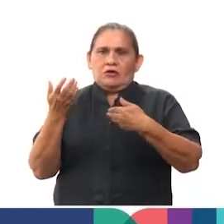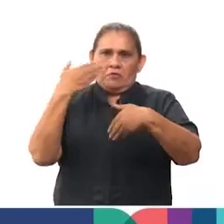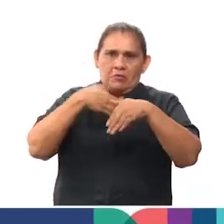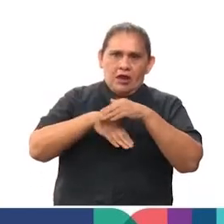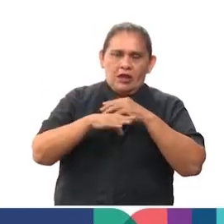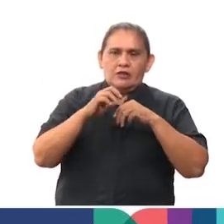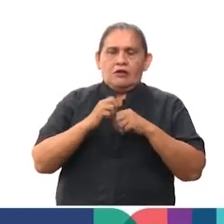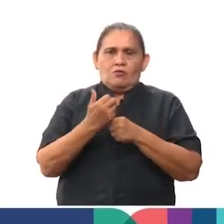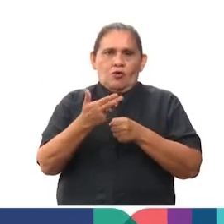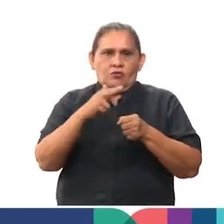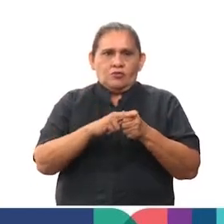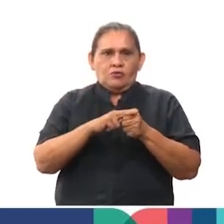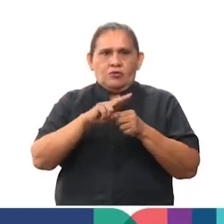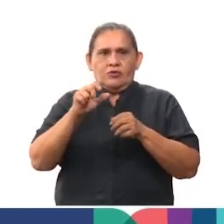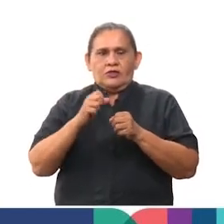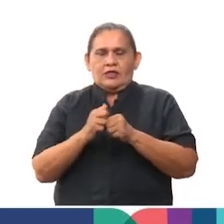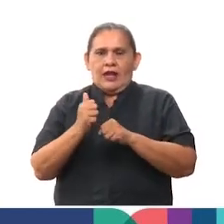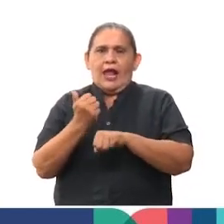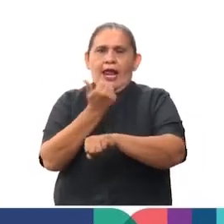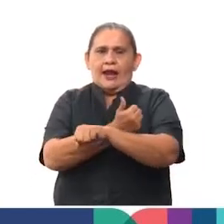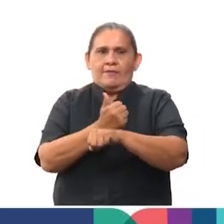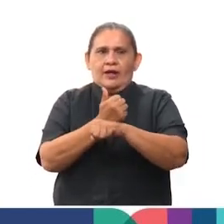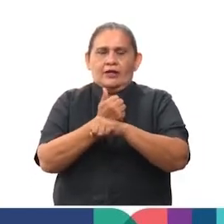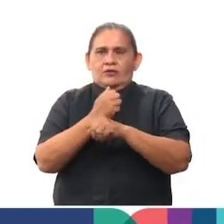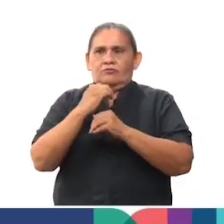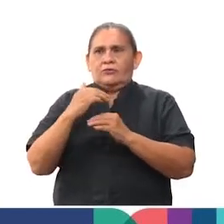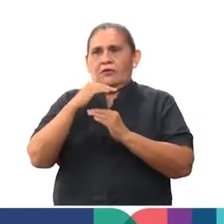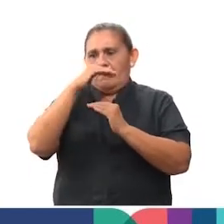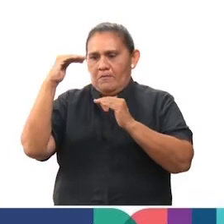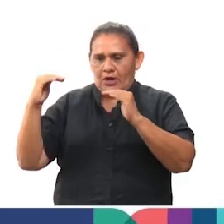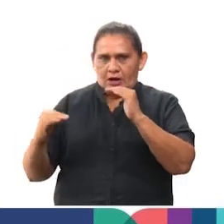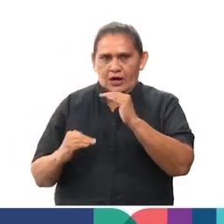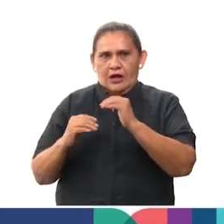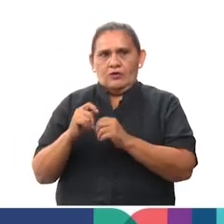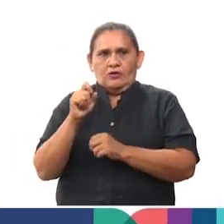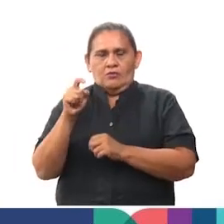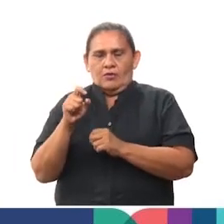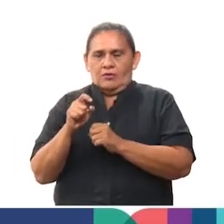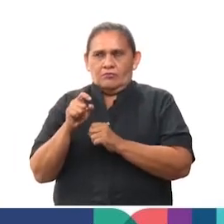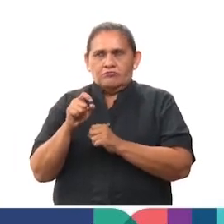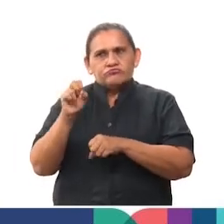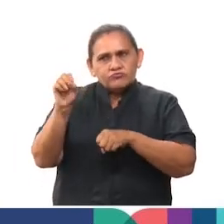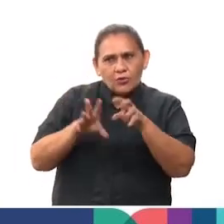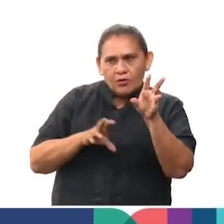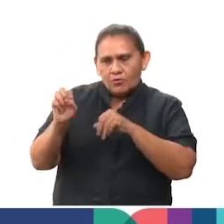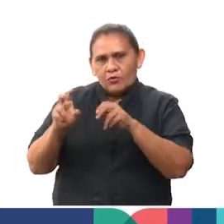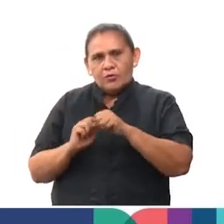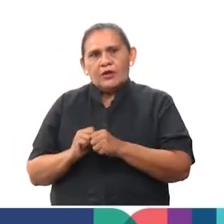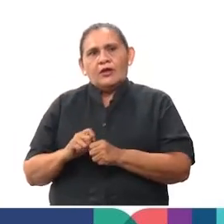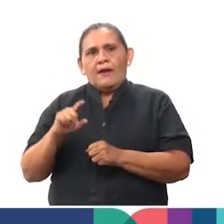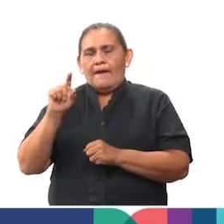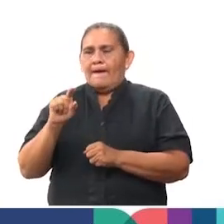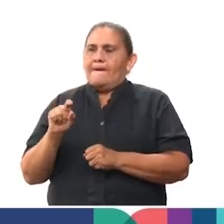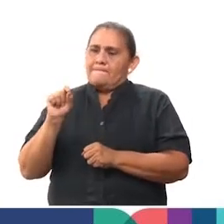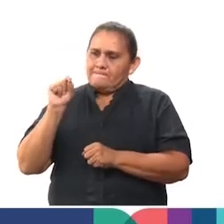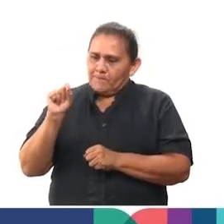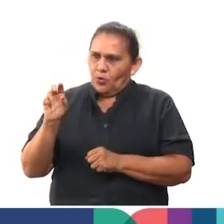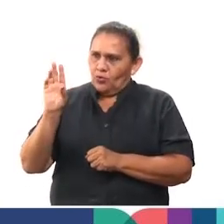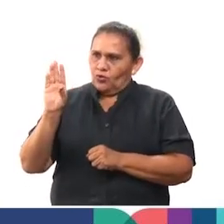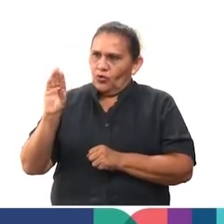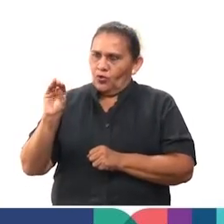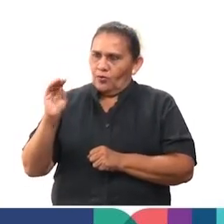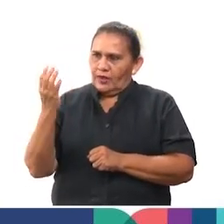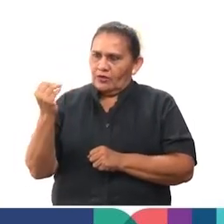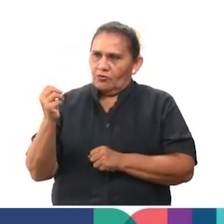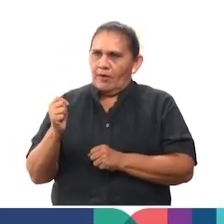con respecto a la anterior está en amarillo y en descenso. El ritmo de contagiosidad del coronavirus es de 0.99 en verde